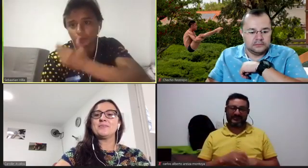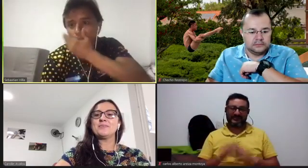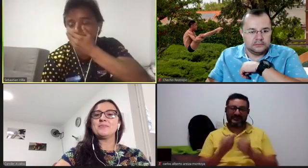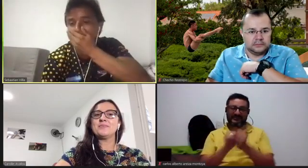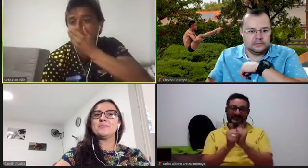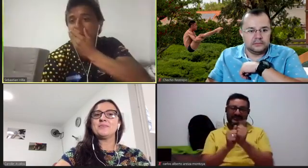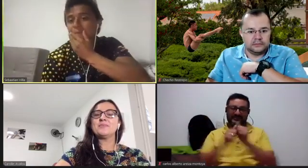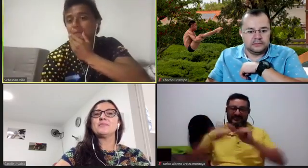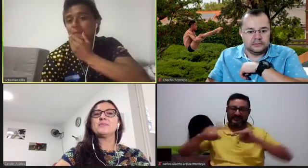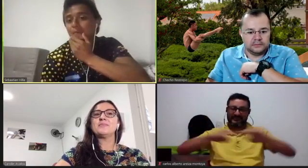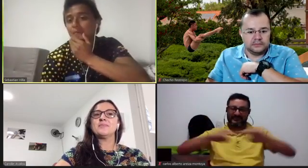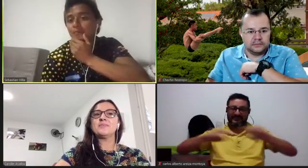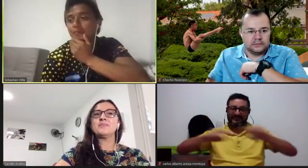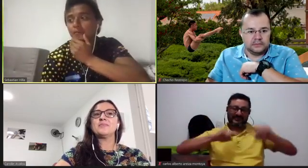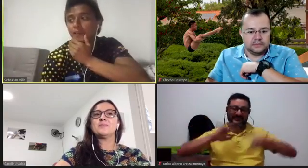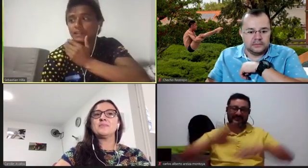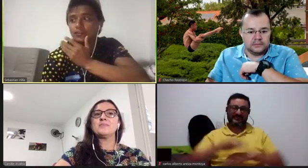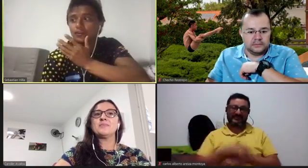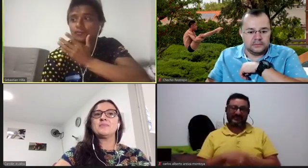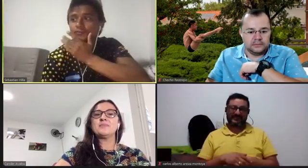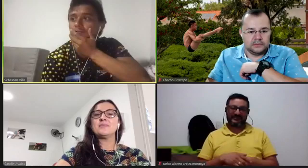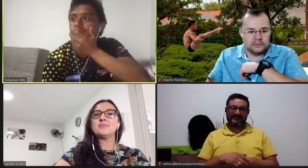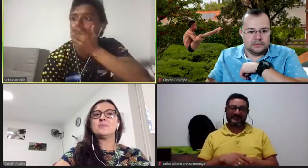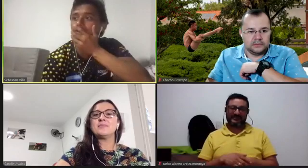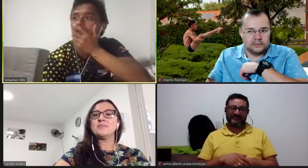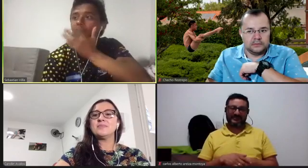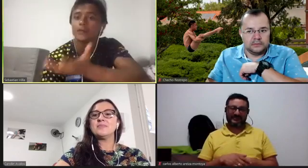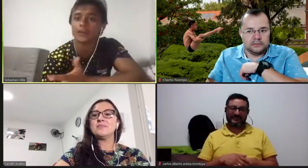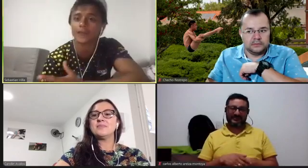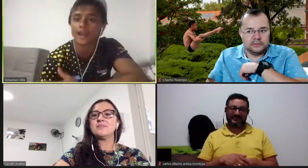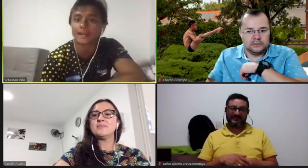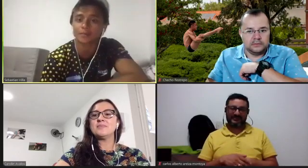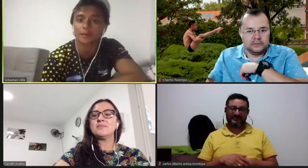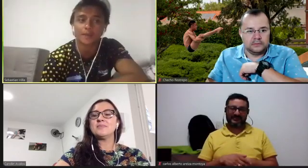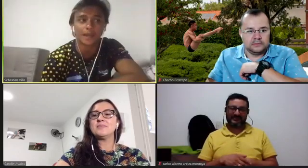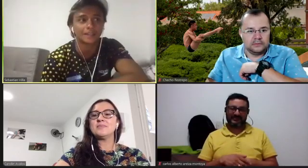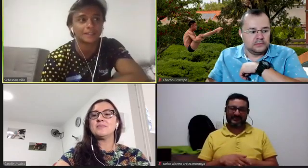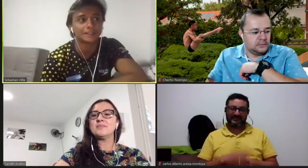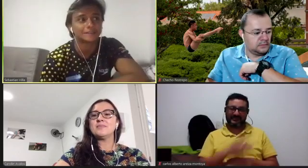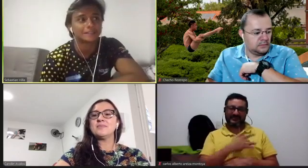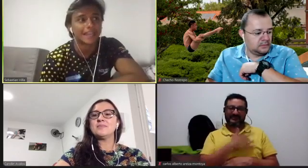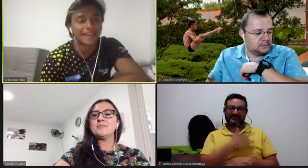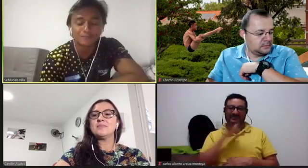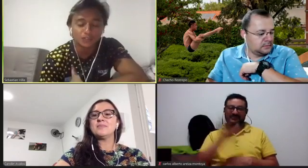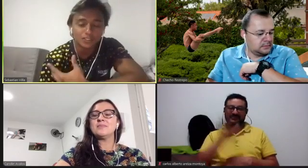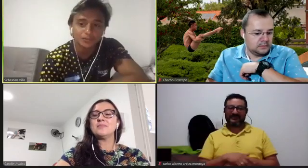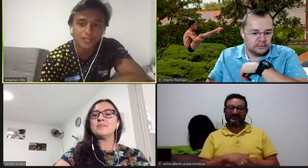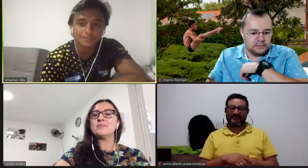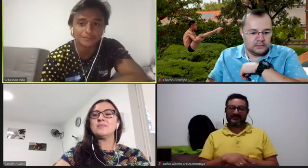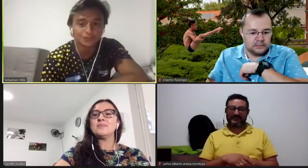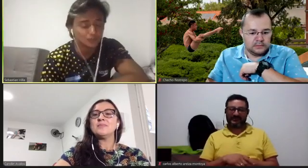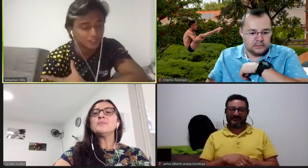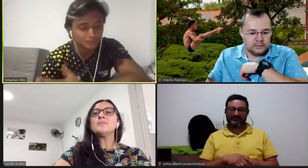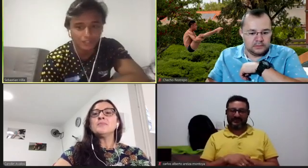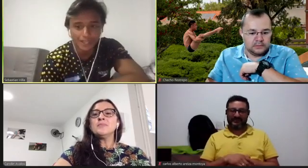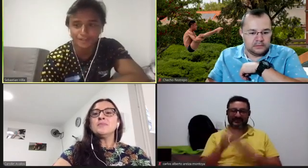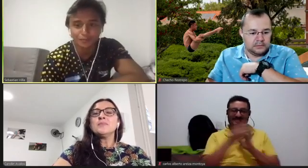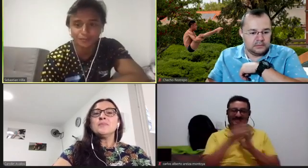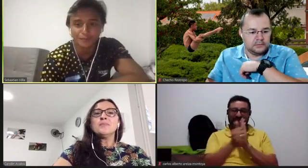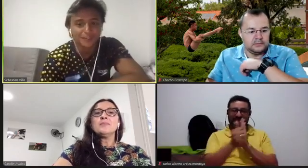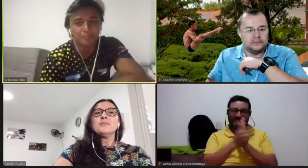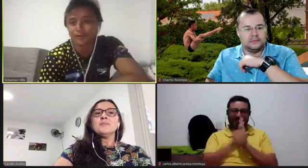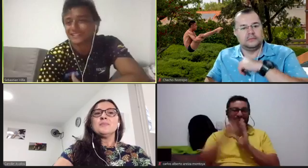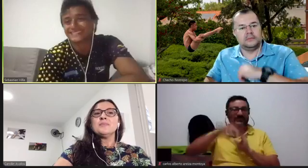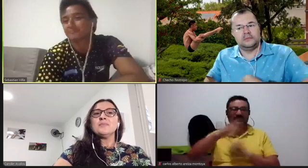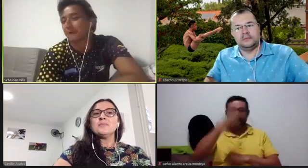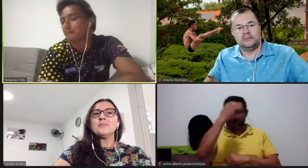administración deportiva. Porque yo he vivido en carne propia que aquí hay muchísimo talento, muchísimo. O sea,